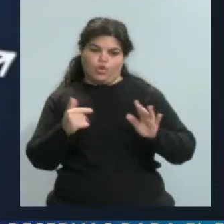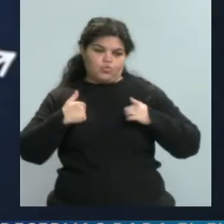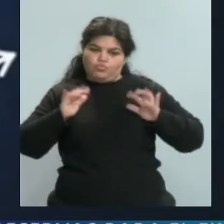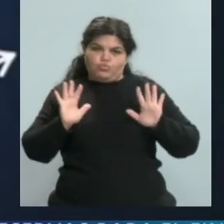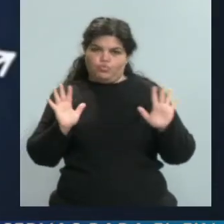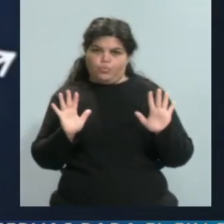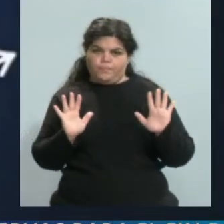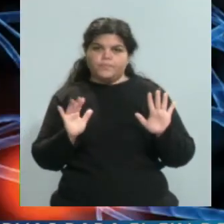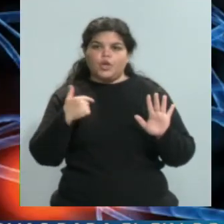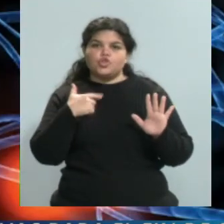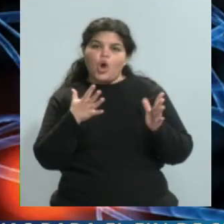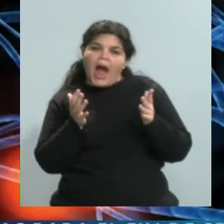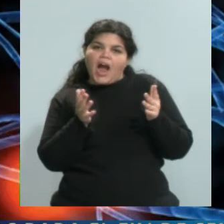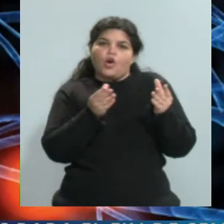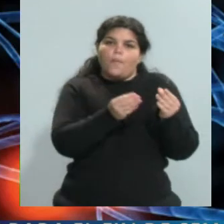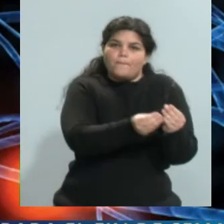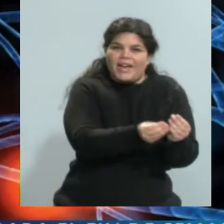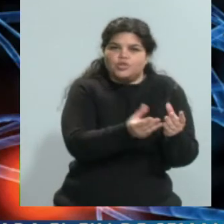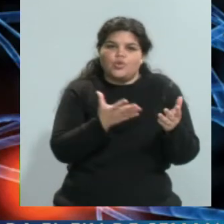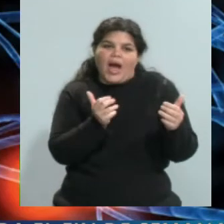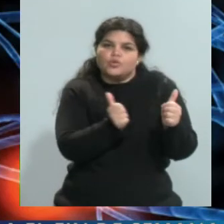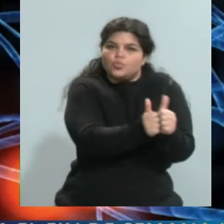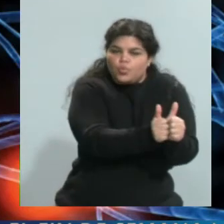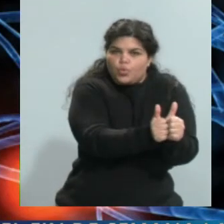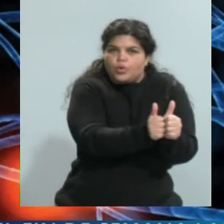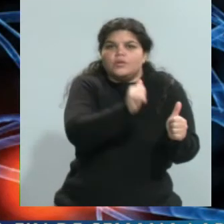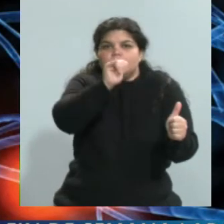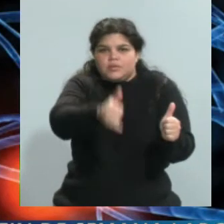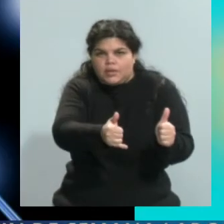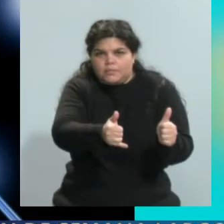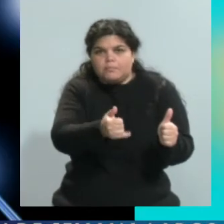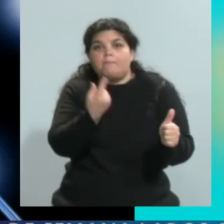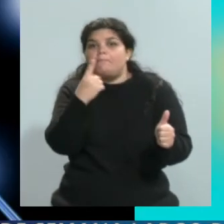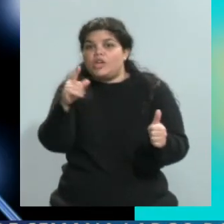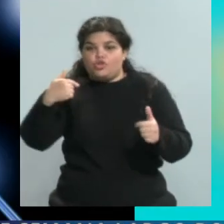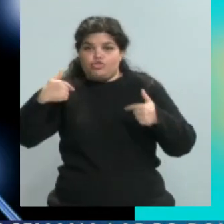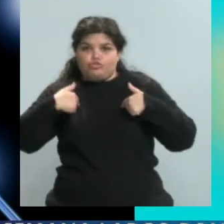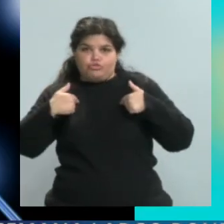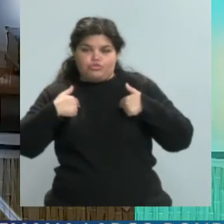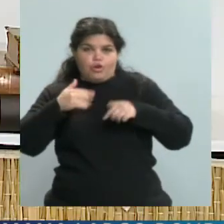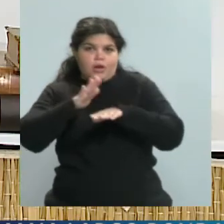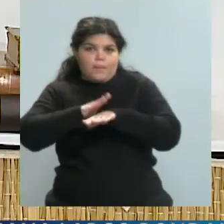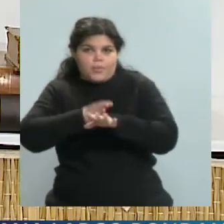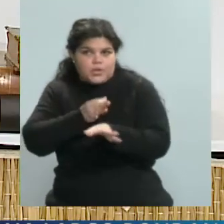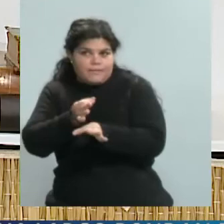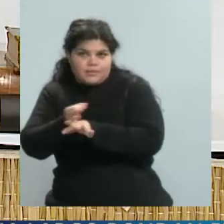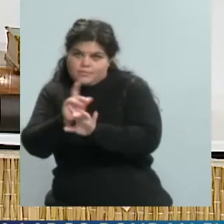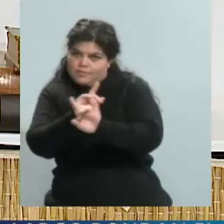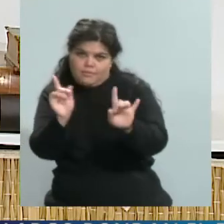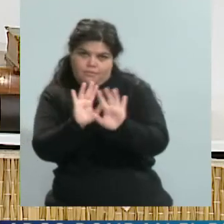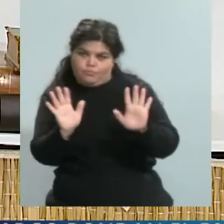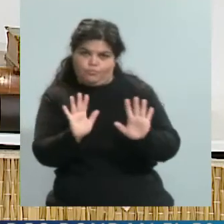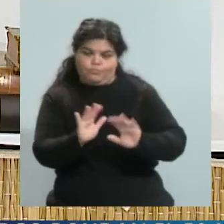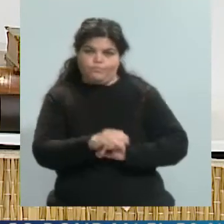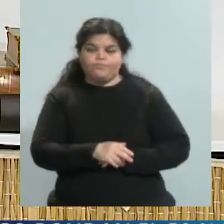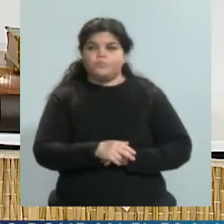coaching y asesoro en cuanto a entrenamiento, pero no tengo institución. Julio, vino para quedarse esto, ¿no? Digo, en esto